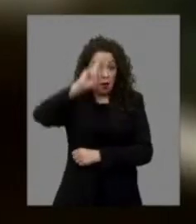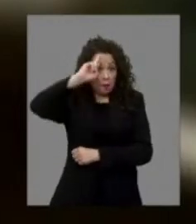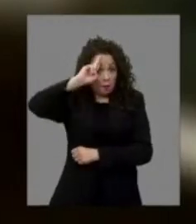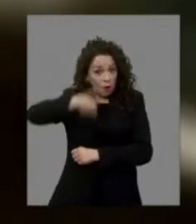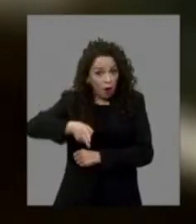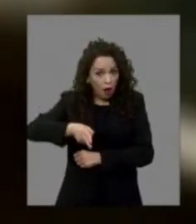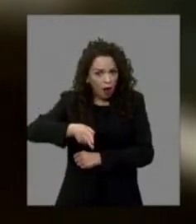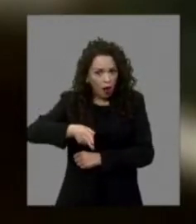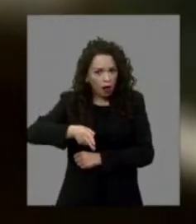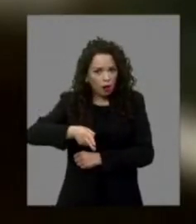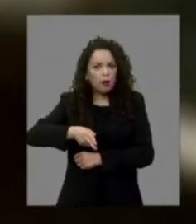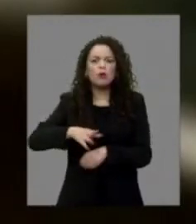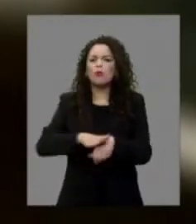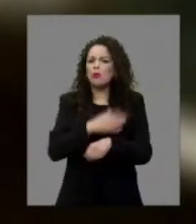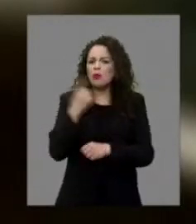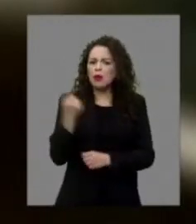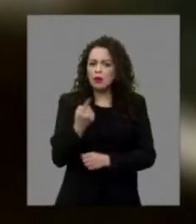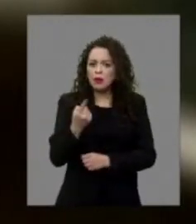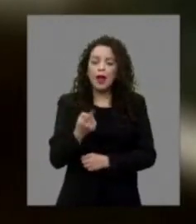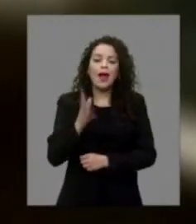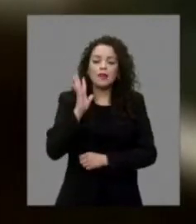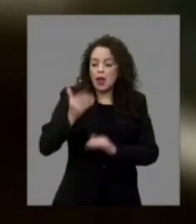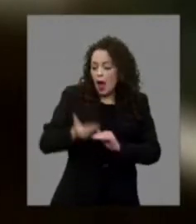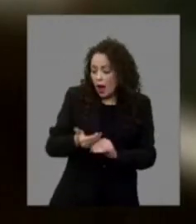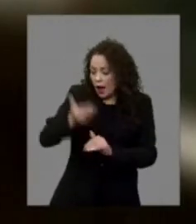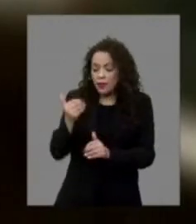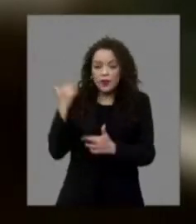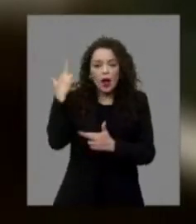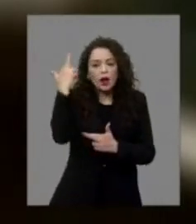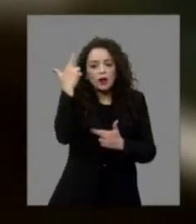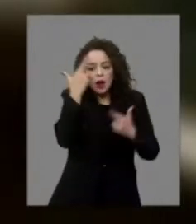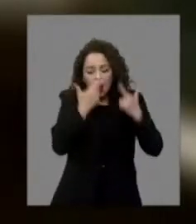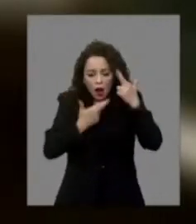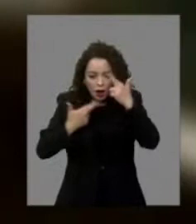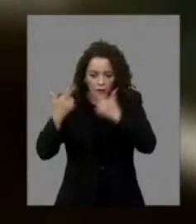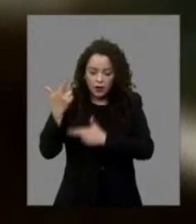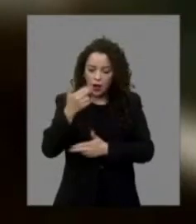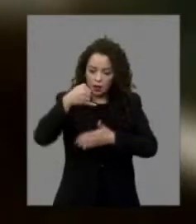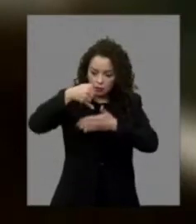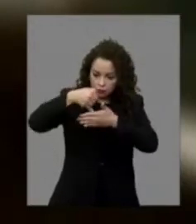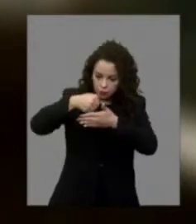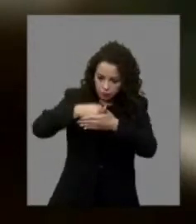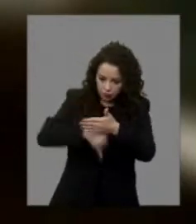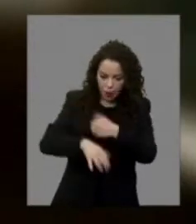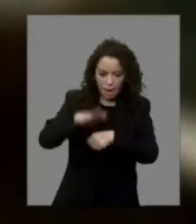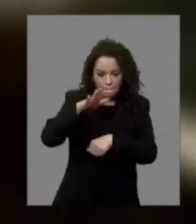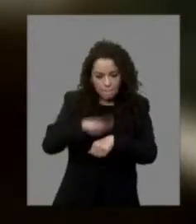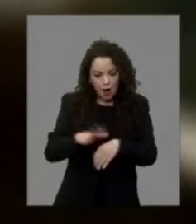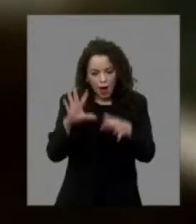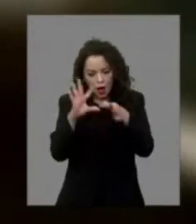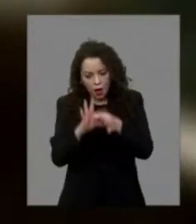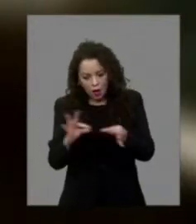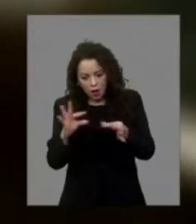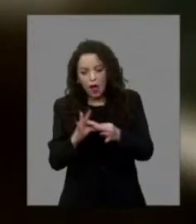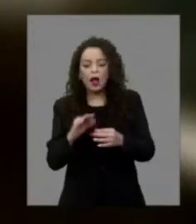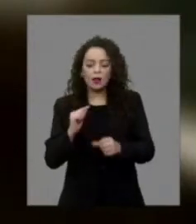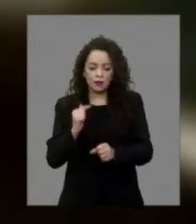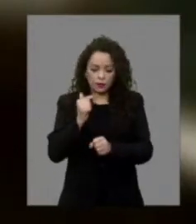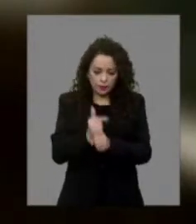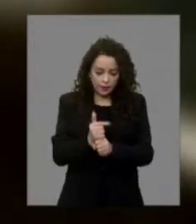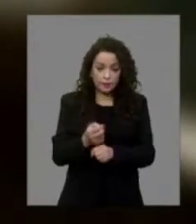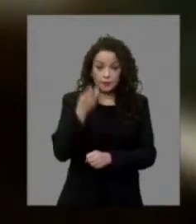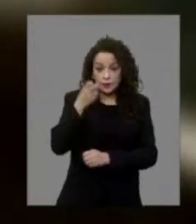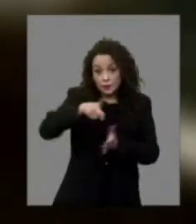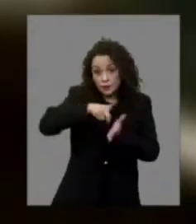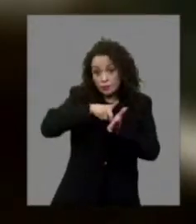es porque efectivamente ha hecho un análisis el constituyente respectivo para establecer que el ejercicio